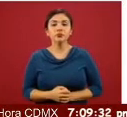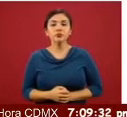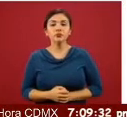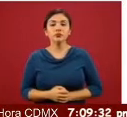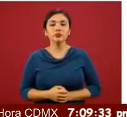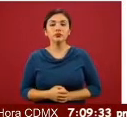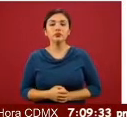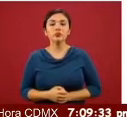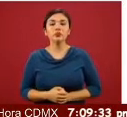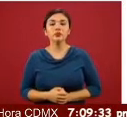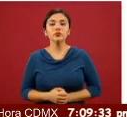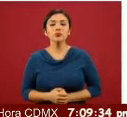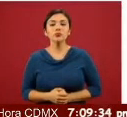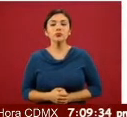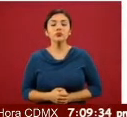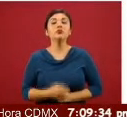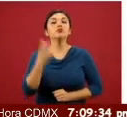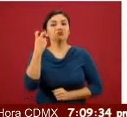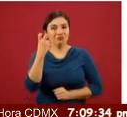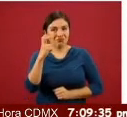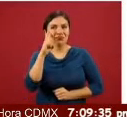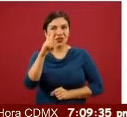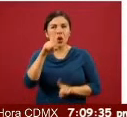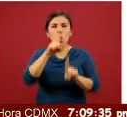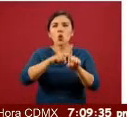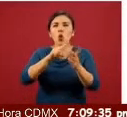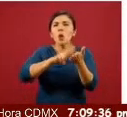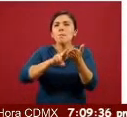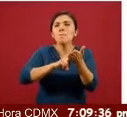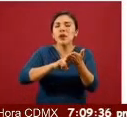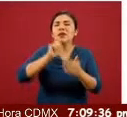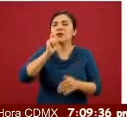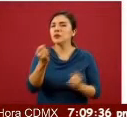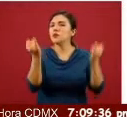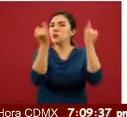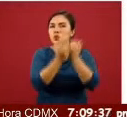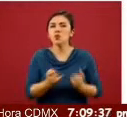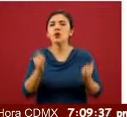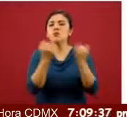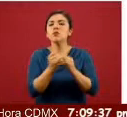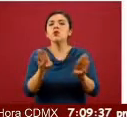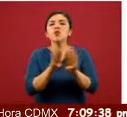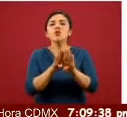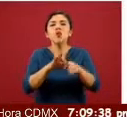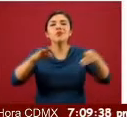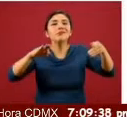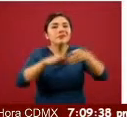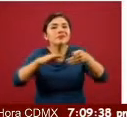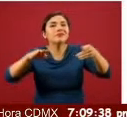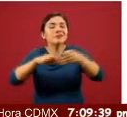siguiente diapositiva, las barras verdes son igualmente esta tasa de incidencia